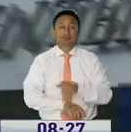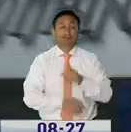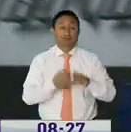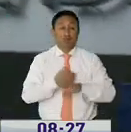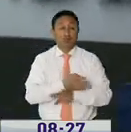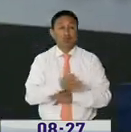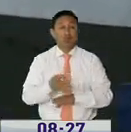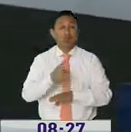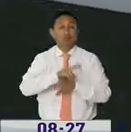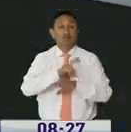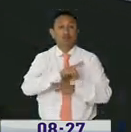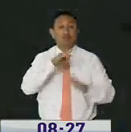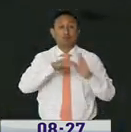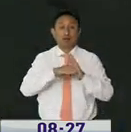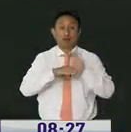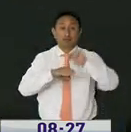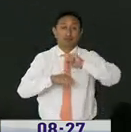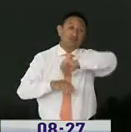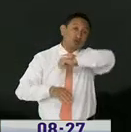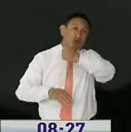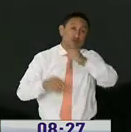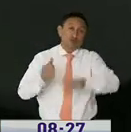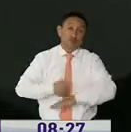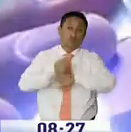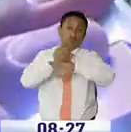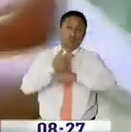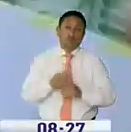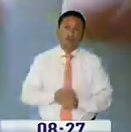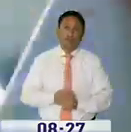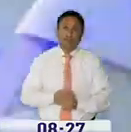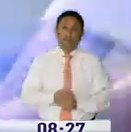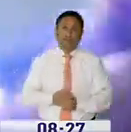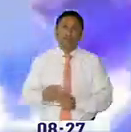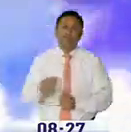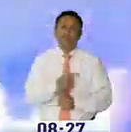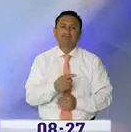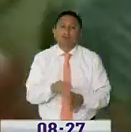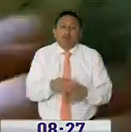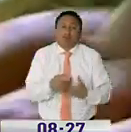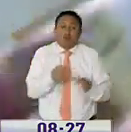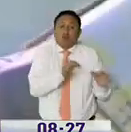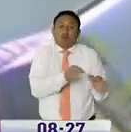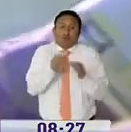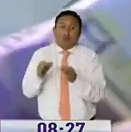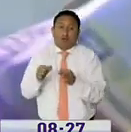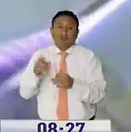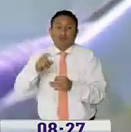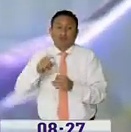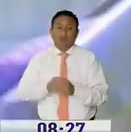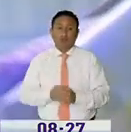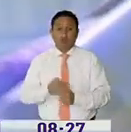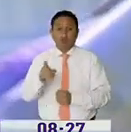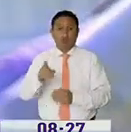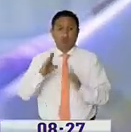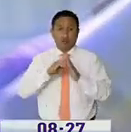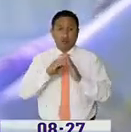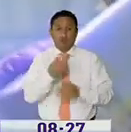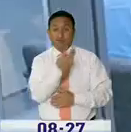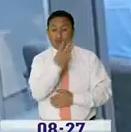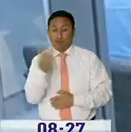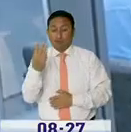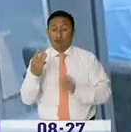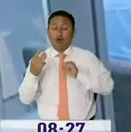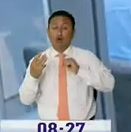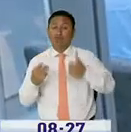de la Superintendencia de Bancos y de otras autoridades es que para realizar estos diferidos lo haga desde los canales web o las